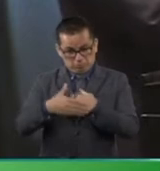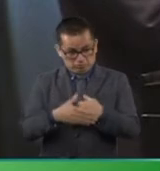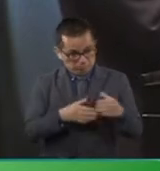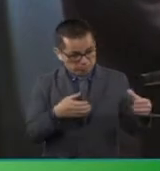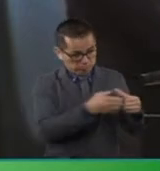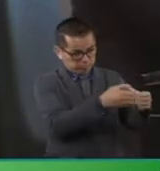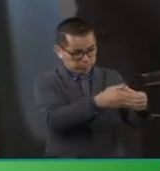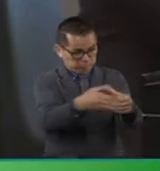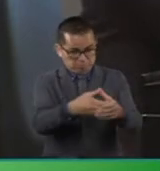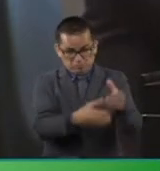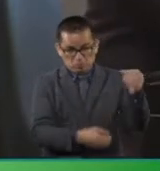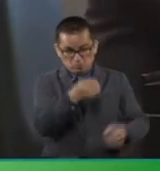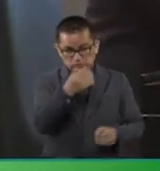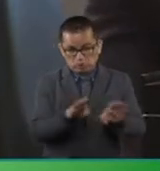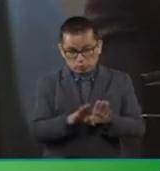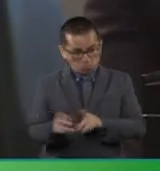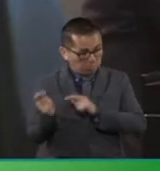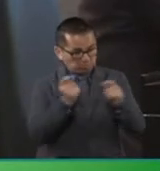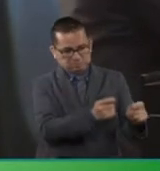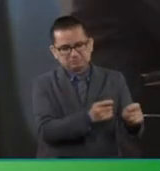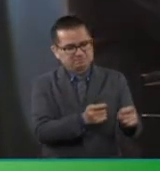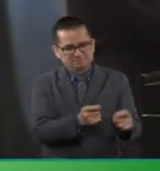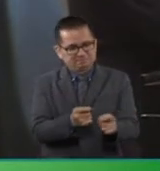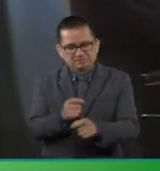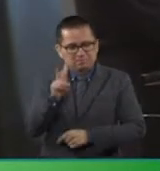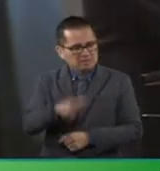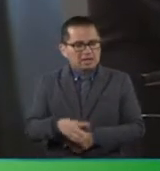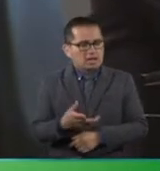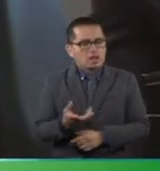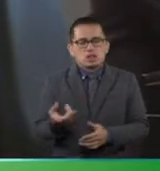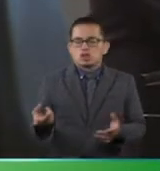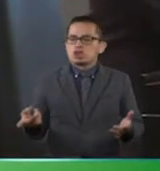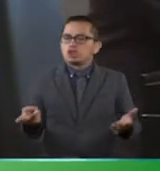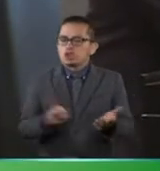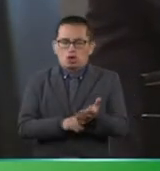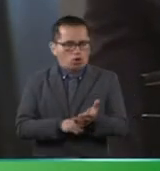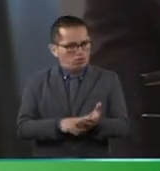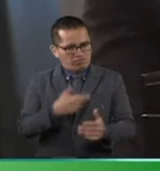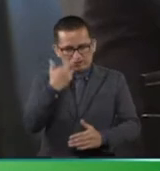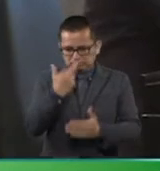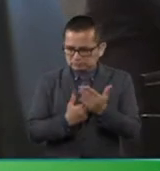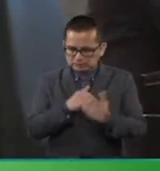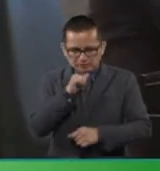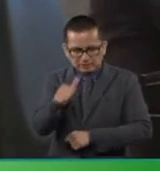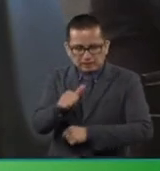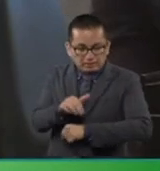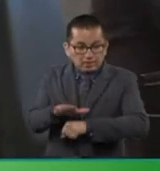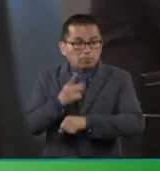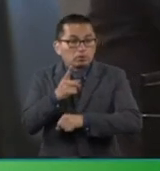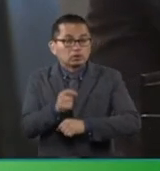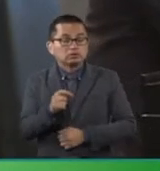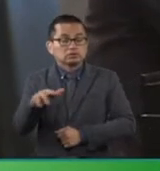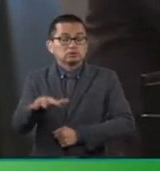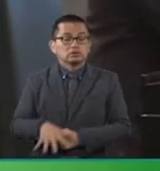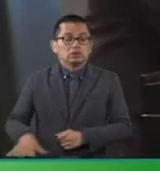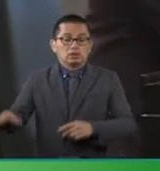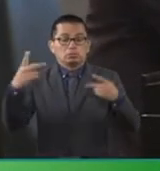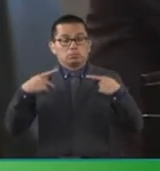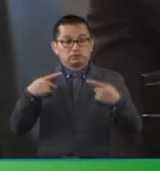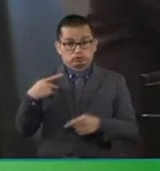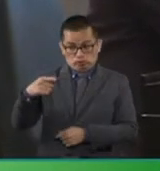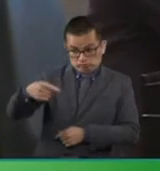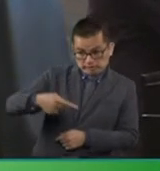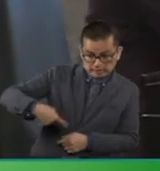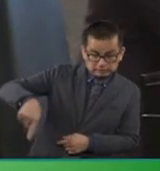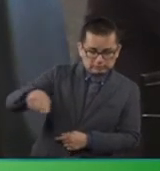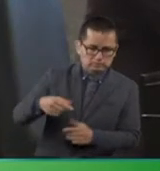jurisdiccionales es una doble irresponsabilidad por un lado de fondo porque se el mandato popular que se expresó